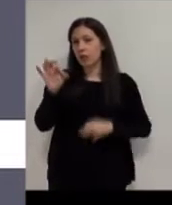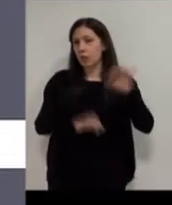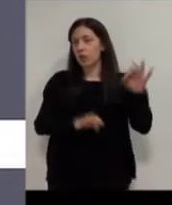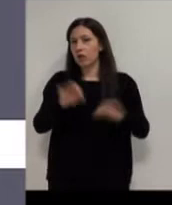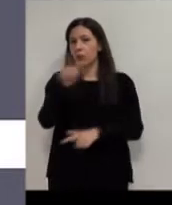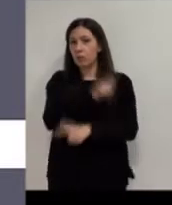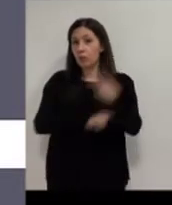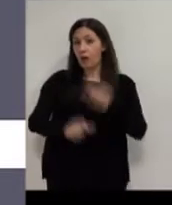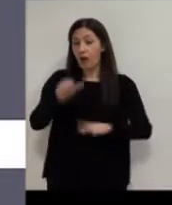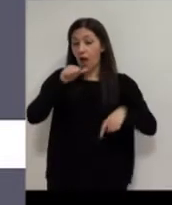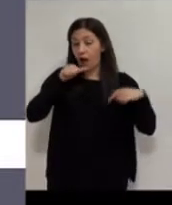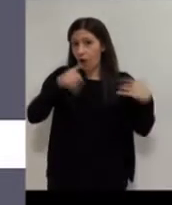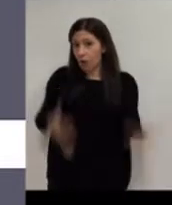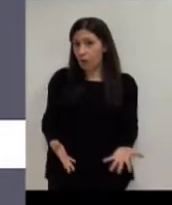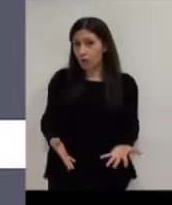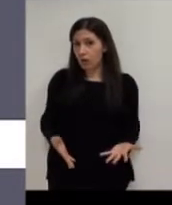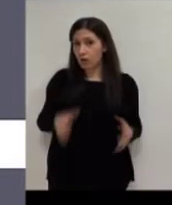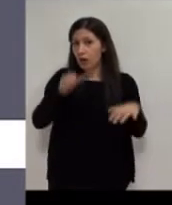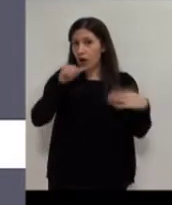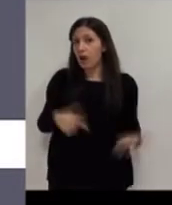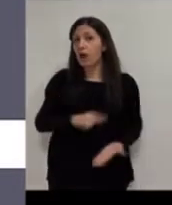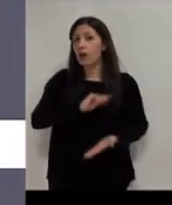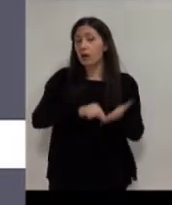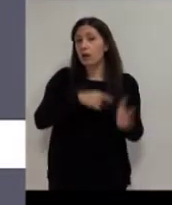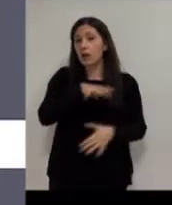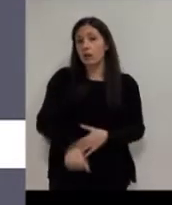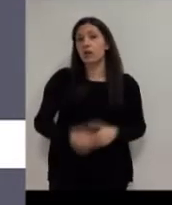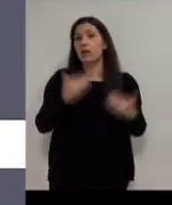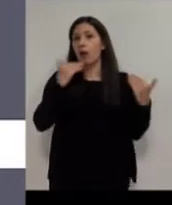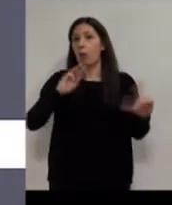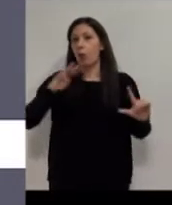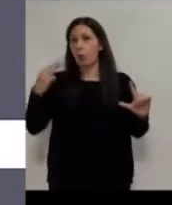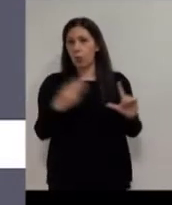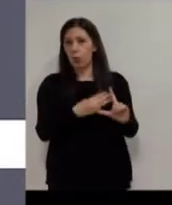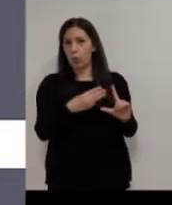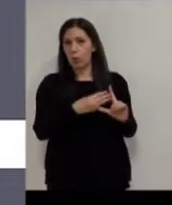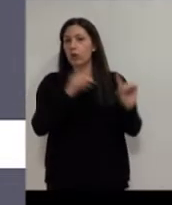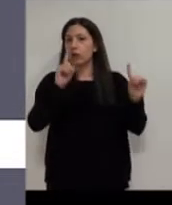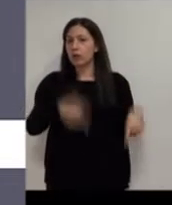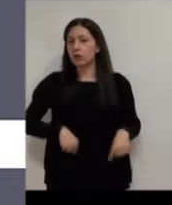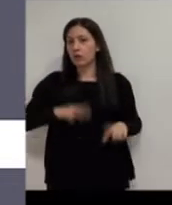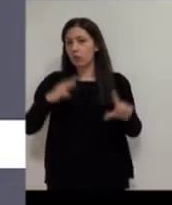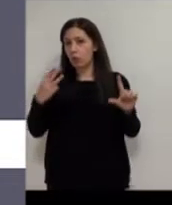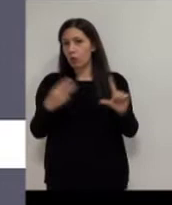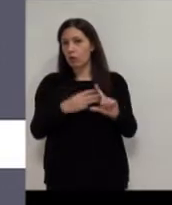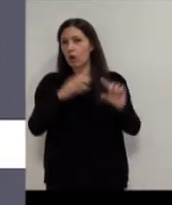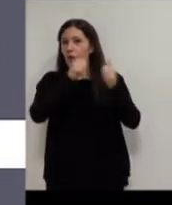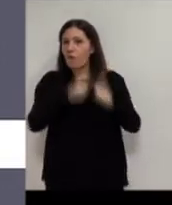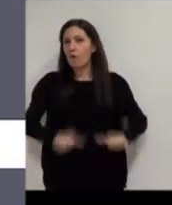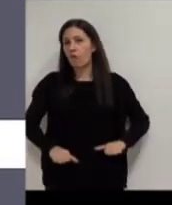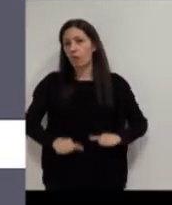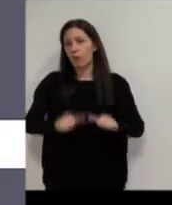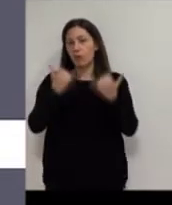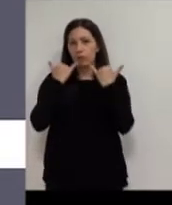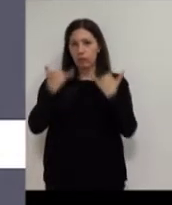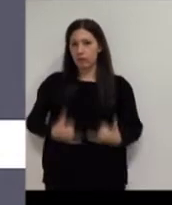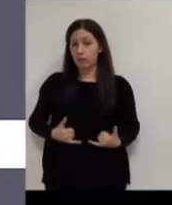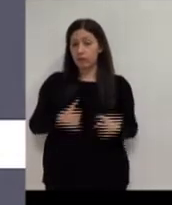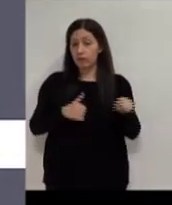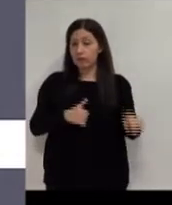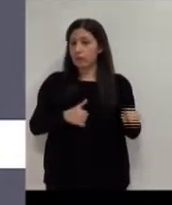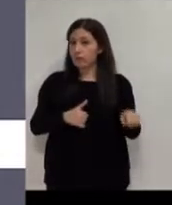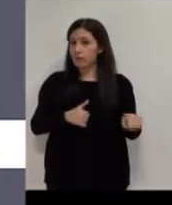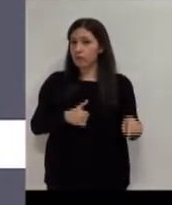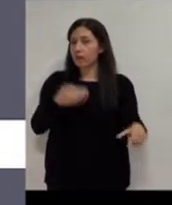el 20 y tantos, 30% de los viajes en este momento se contratan a través de webs o de portales de